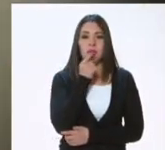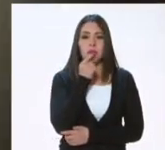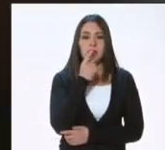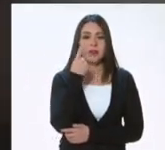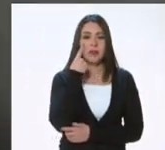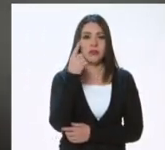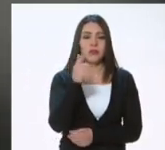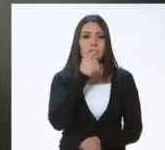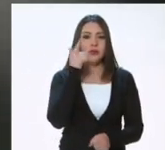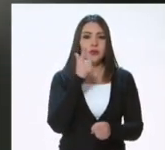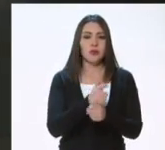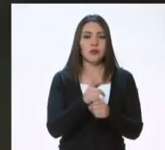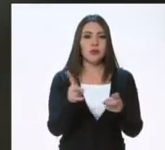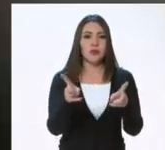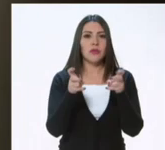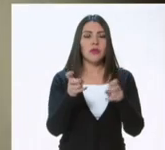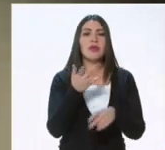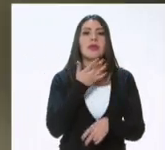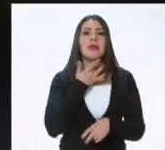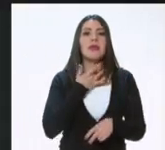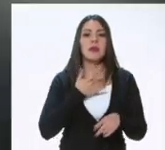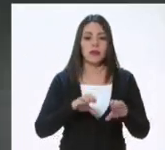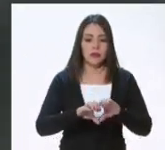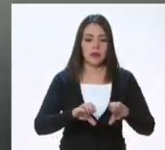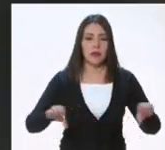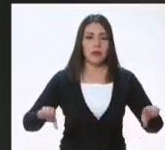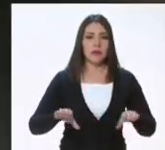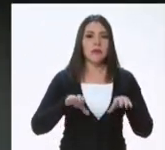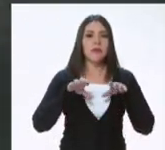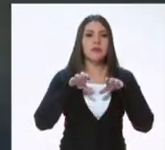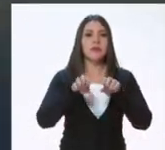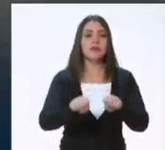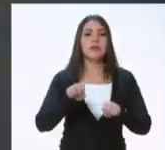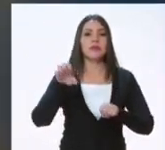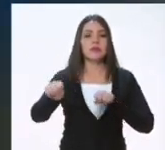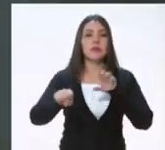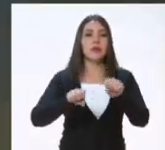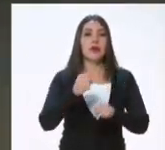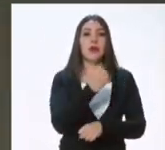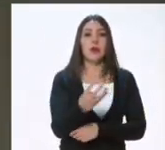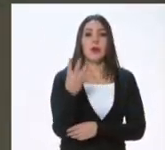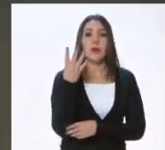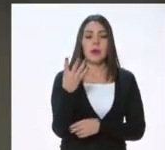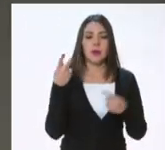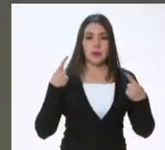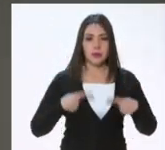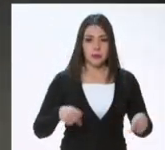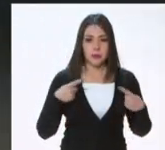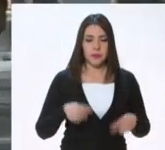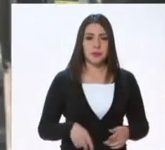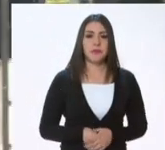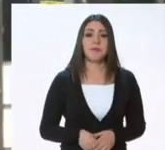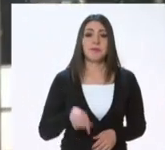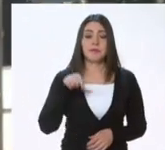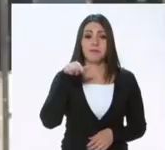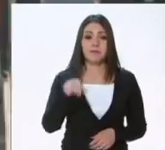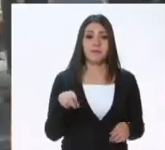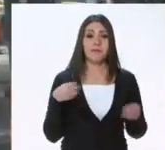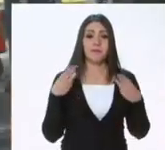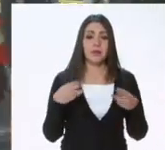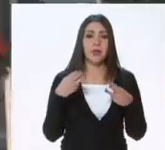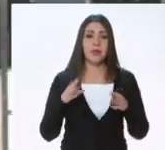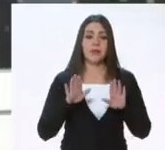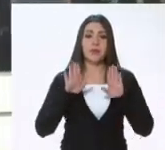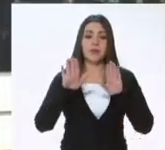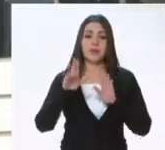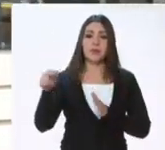toma clandestina de hidrocarburos y detuvieron a 4 presuntos responsables. El inmueble fue resguardado por las